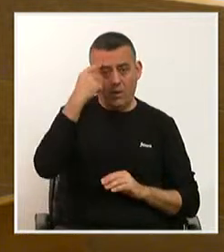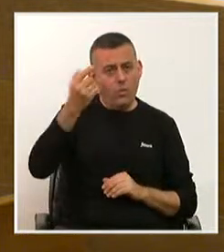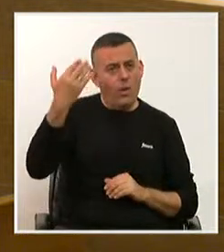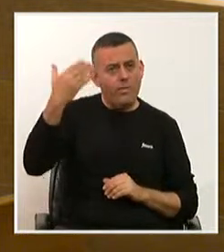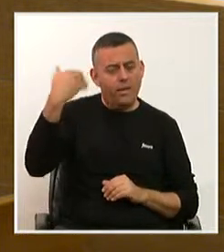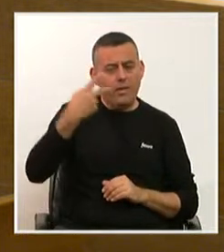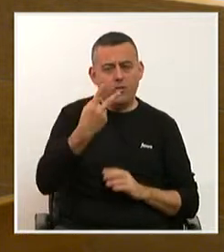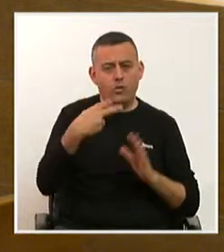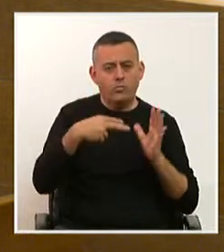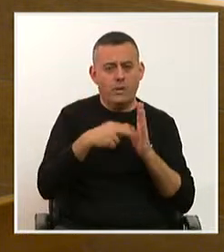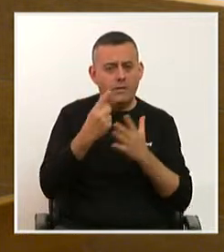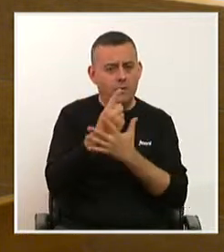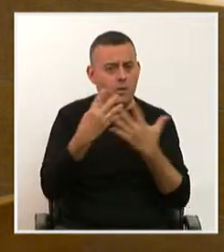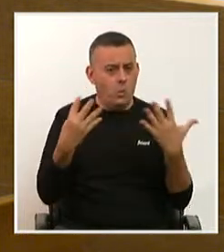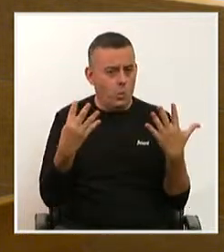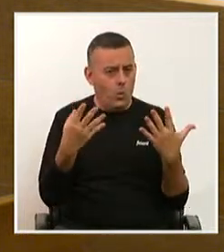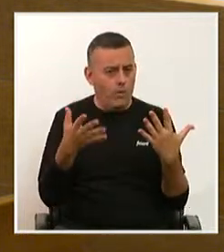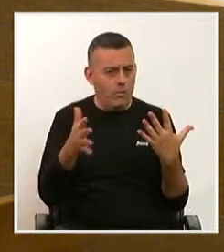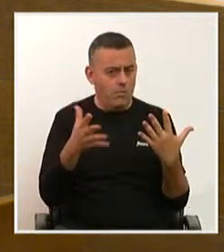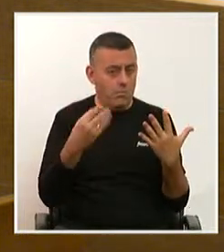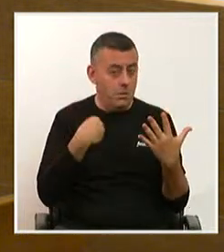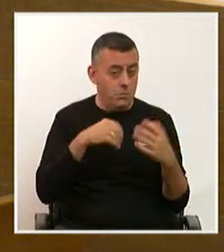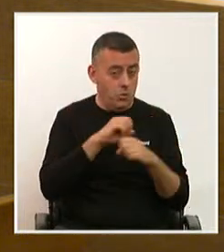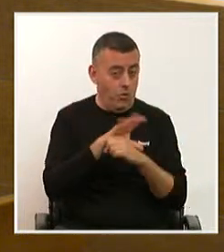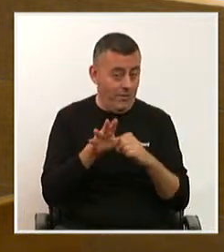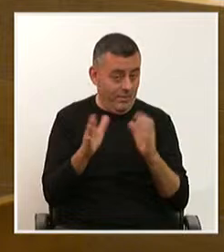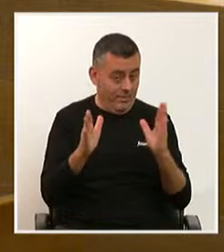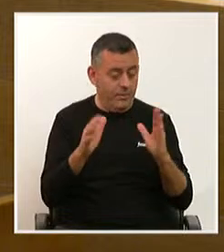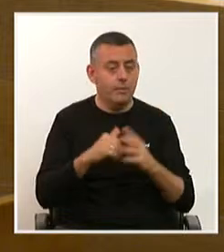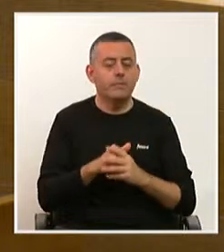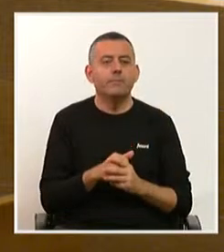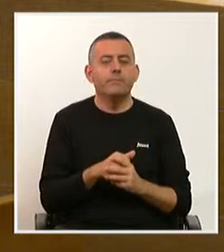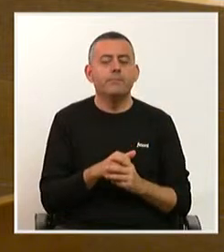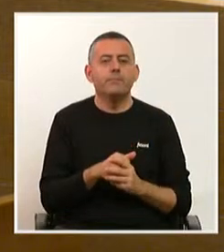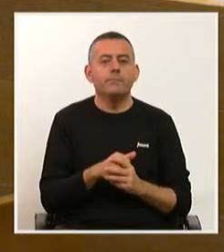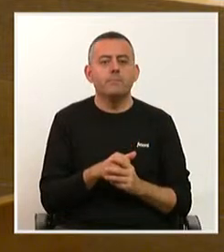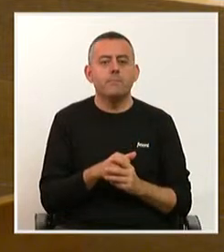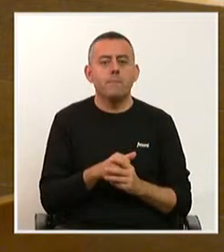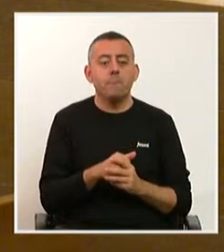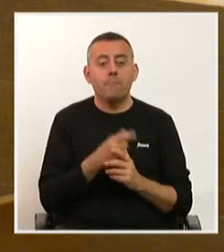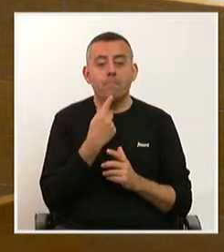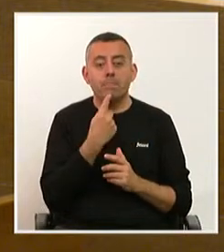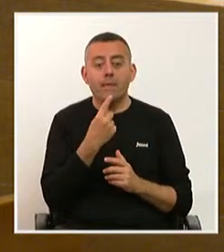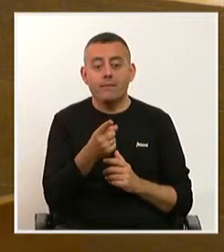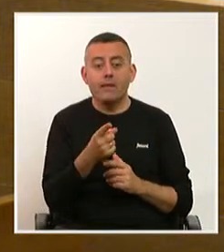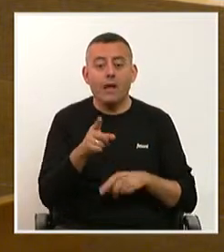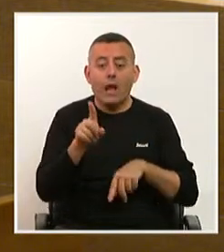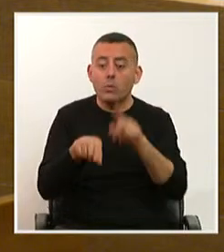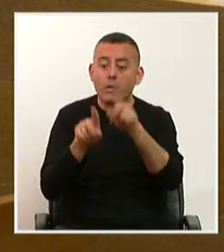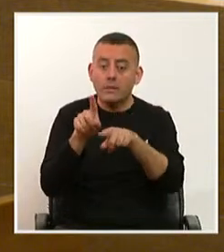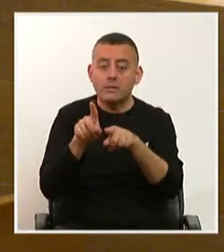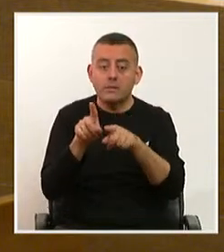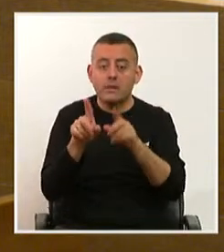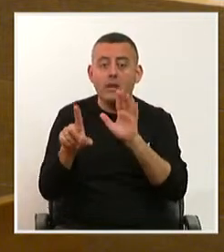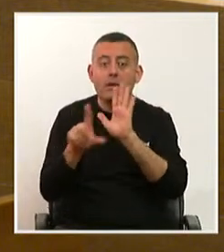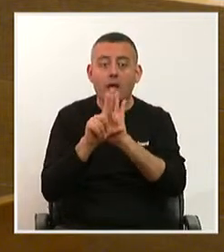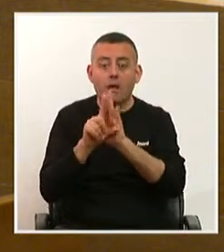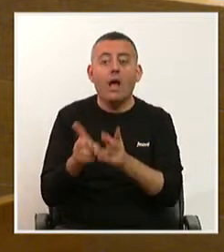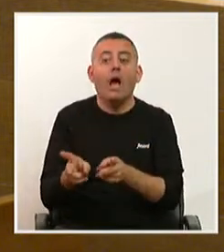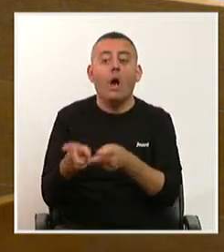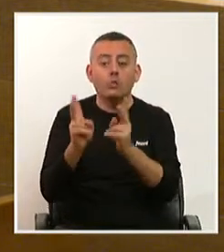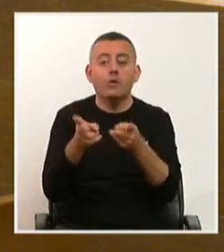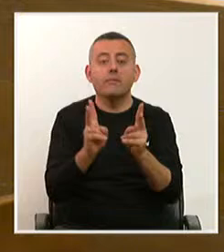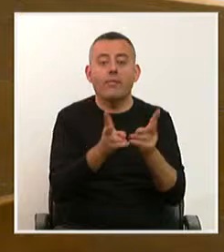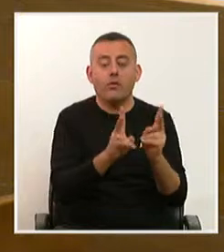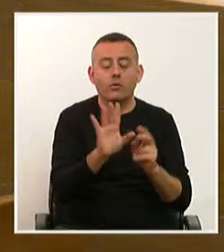2019 lo que se lo que se plantea es que hay una serie de autorizaciones que están vigentes y por tanto la entrada